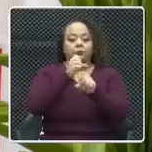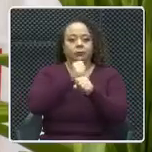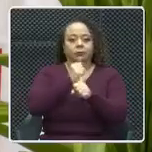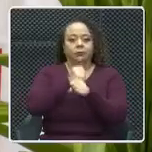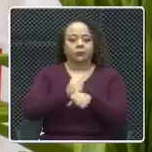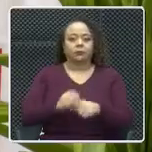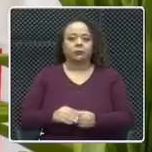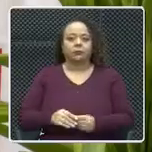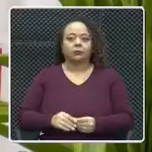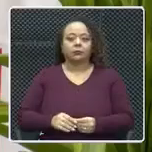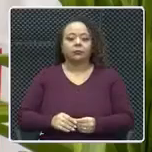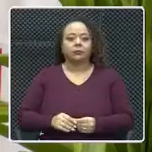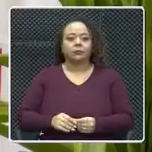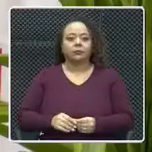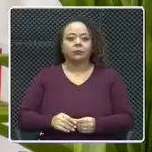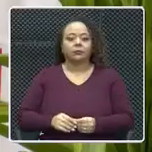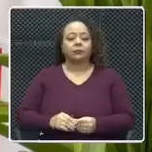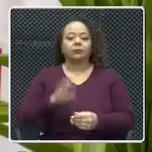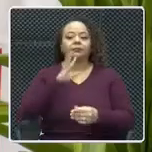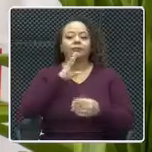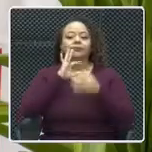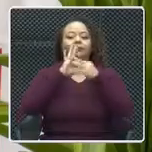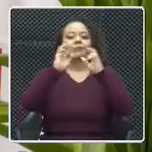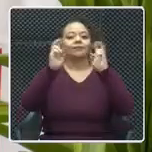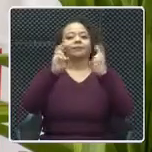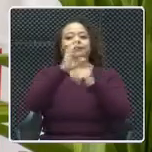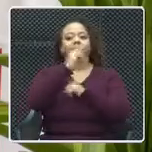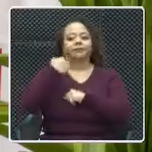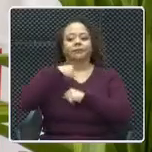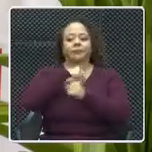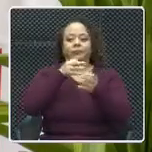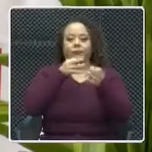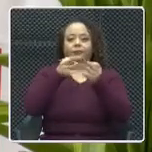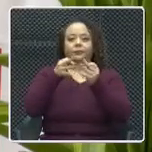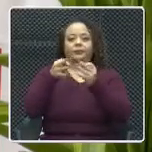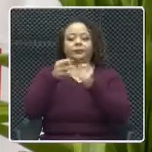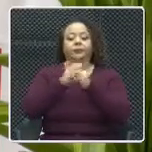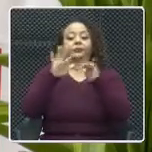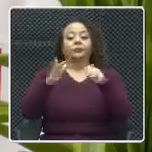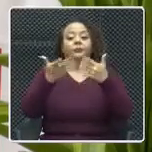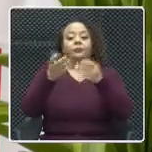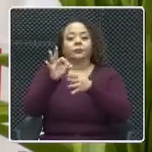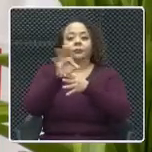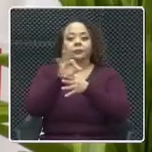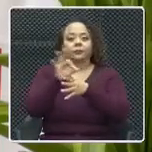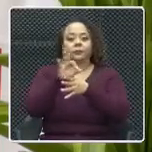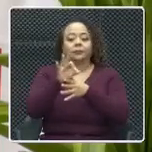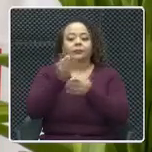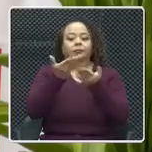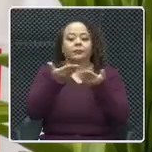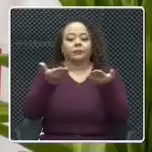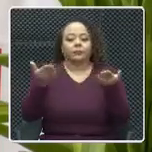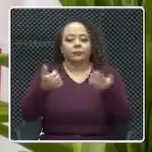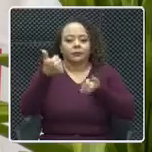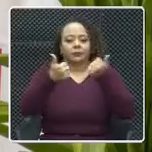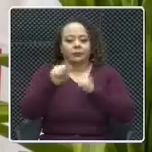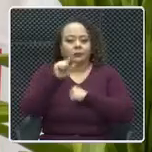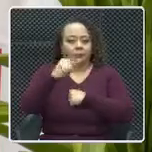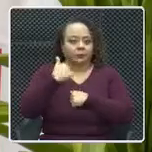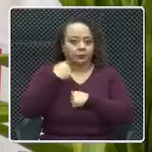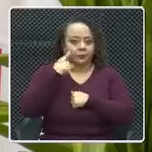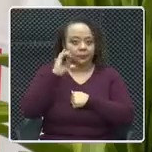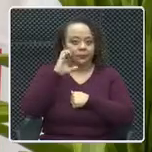laboral. Estaremos hablando sobre este tema y estaremos explicando cómo funciona y cuáles son las herramientas que usted tiene